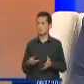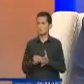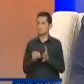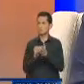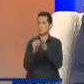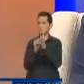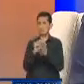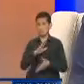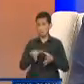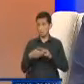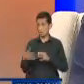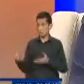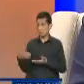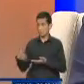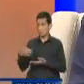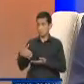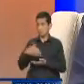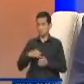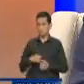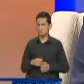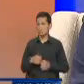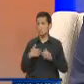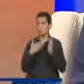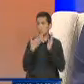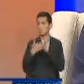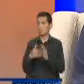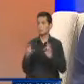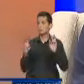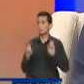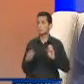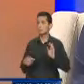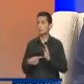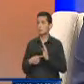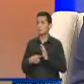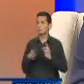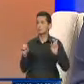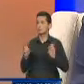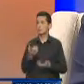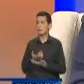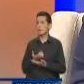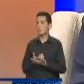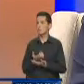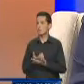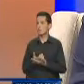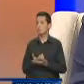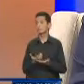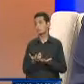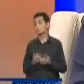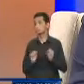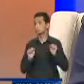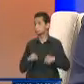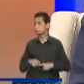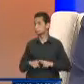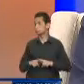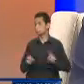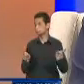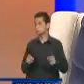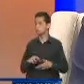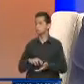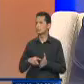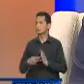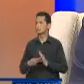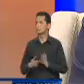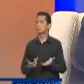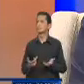todos los actores, en esta me parece que el tema de las salvaguardas, por tratarse de un tema económico, podría ser distinto, podría tener